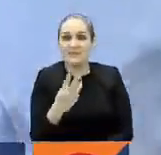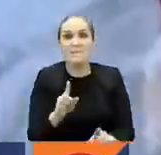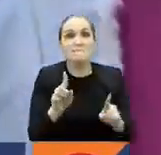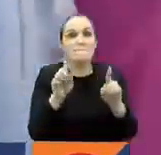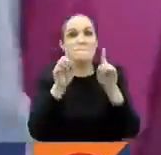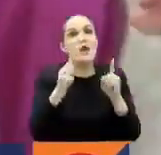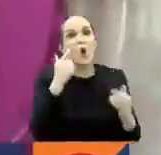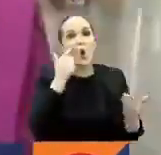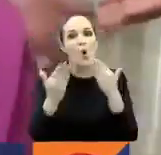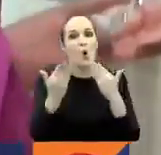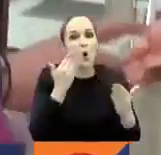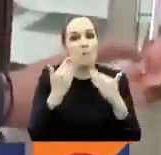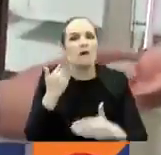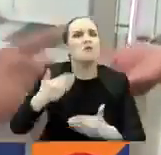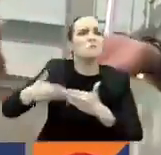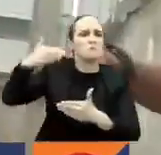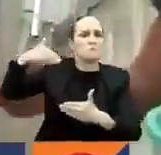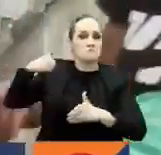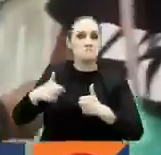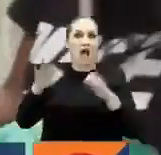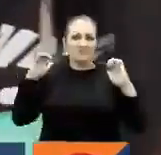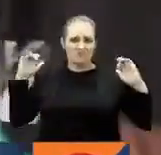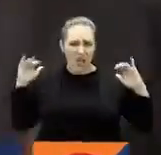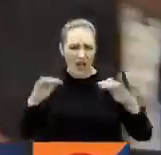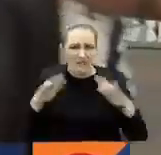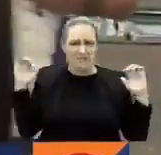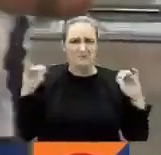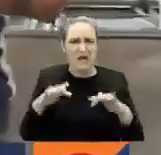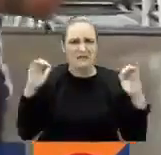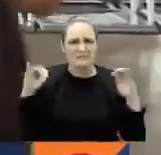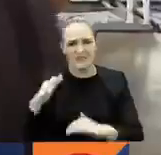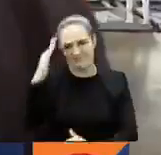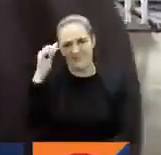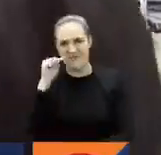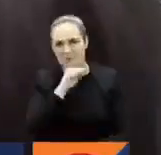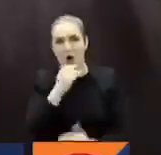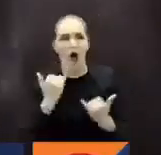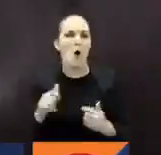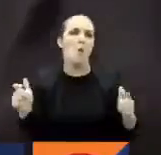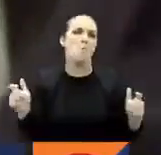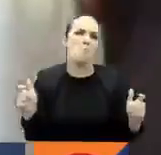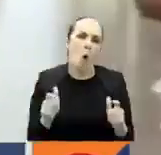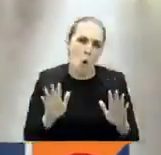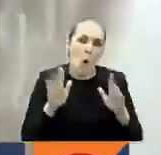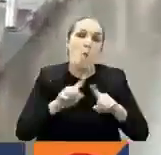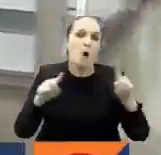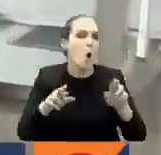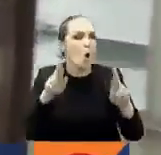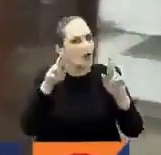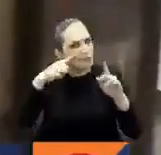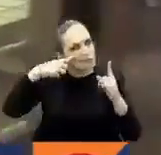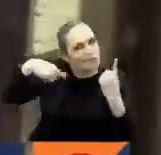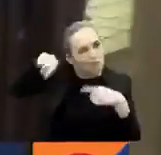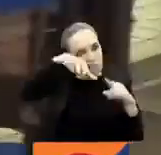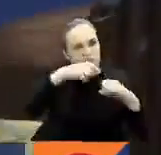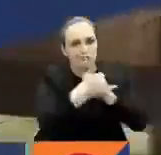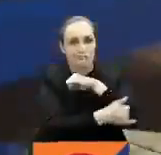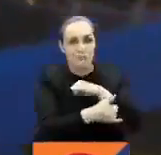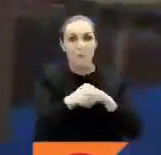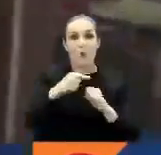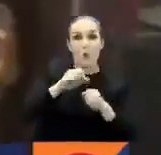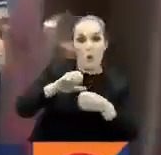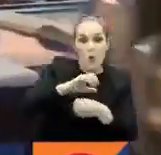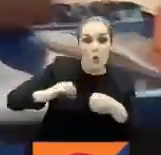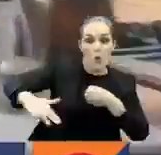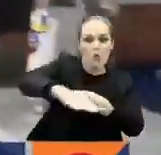en comparación a lo que años anteriores, antes de la pandemia, se movilizaban aquí en Bogotá. En el departamento de Cundinamarca